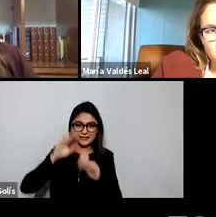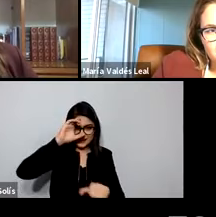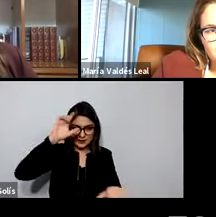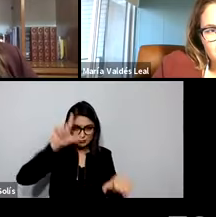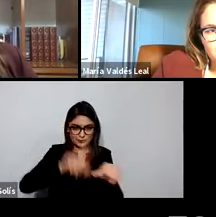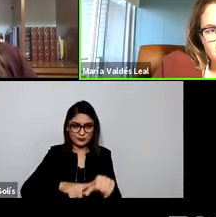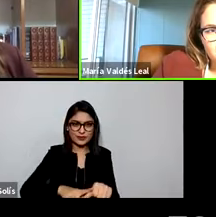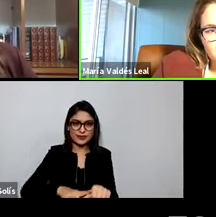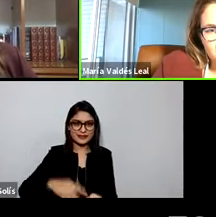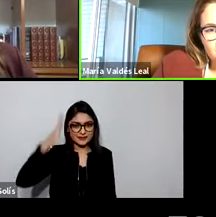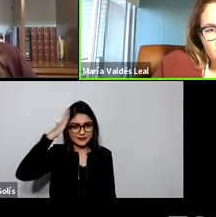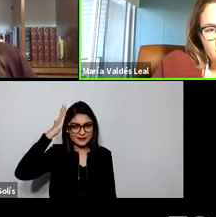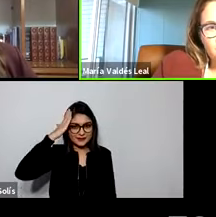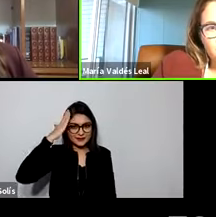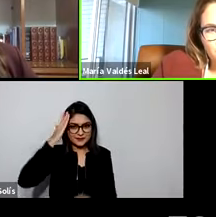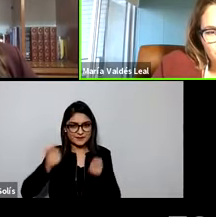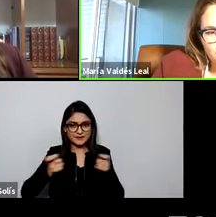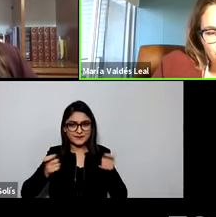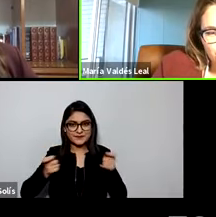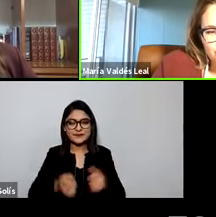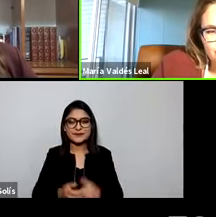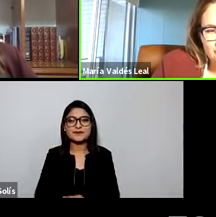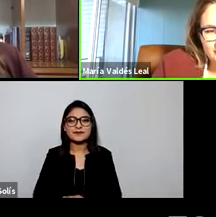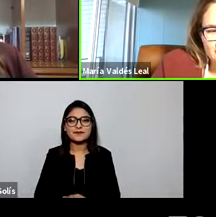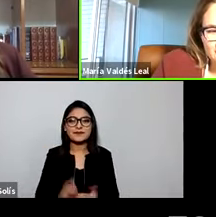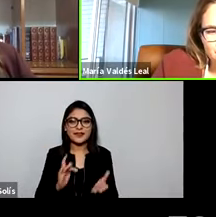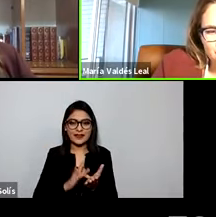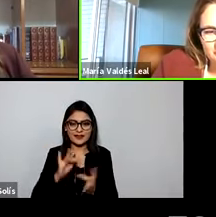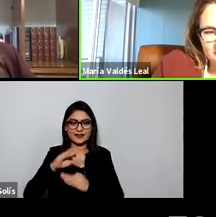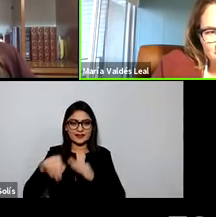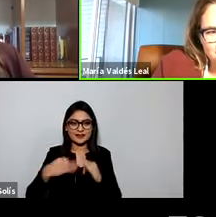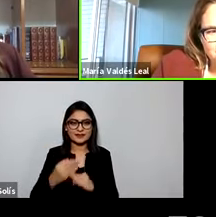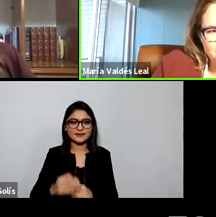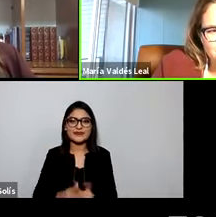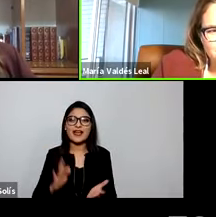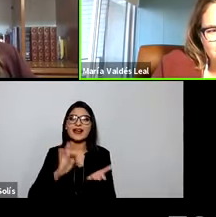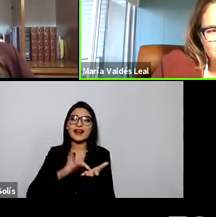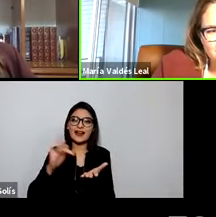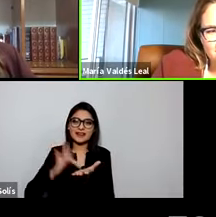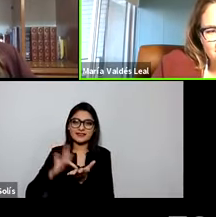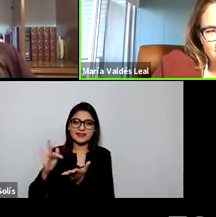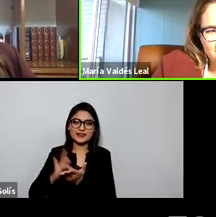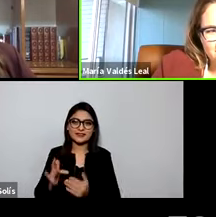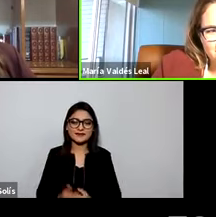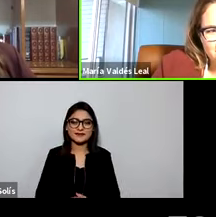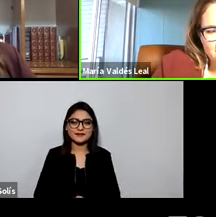gracias a todos. Muchísimas gracias a ustedes.